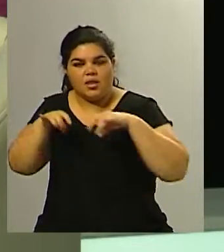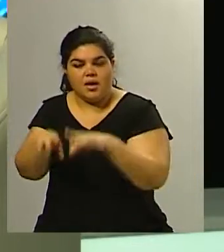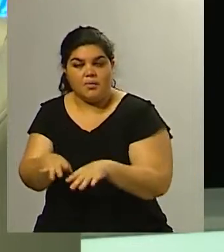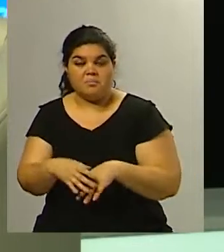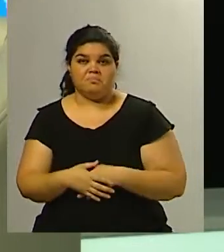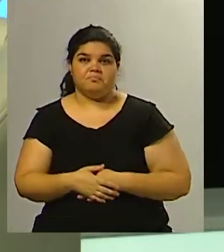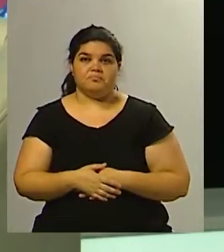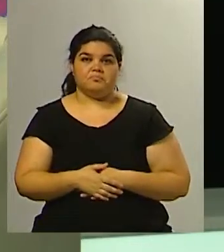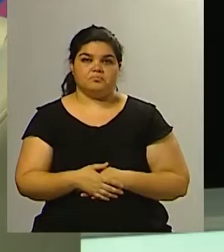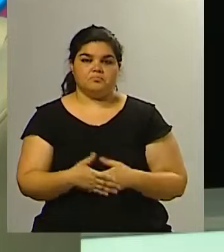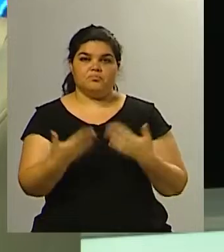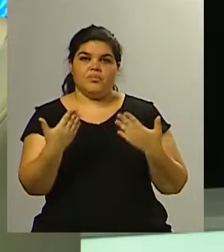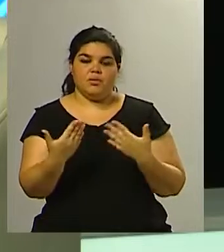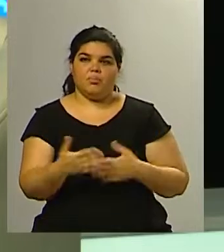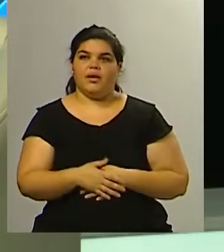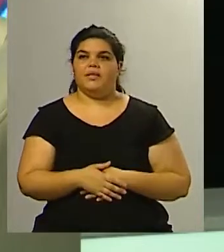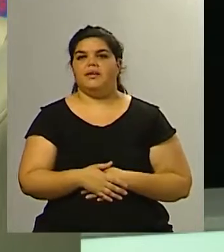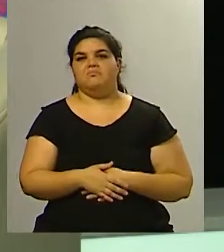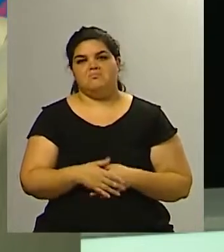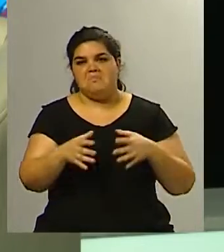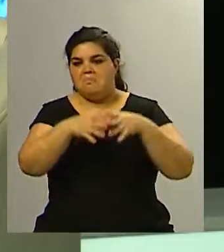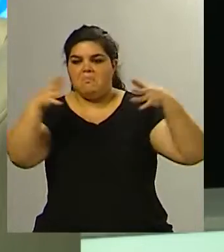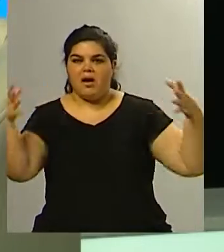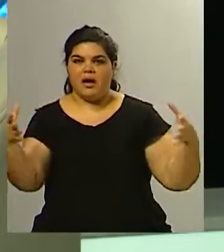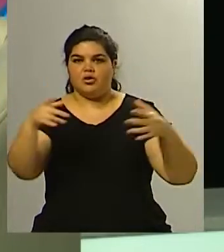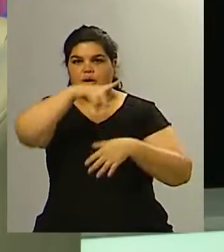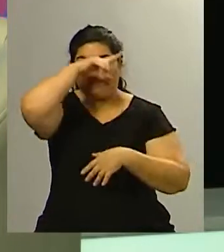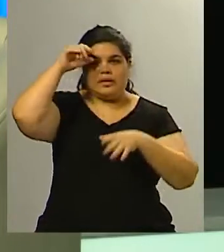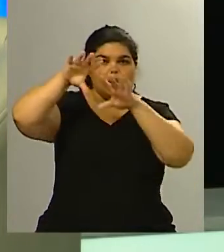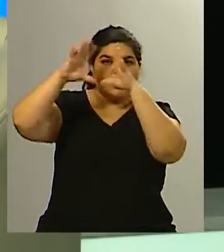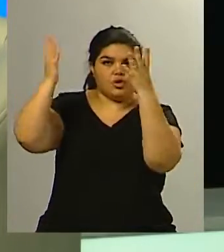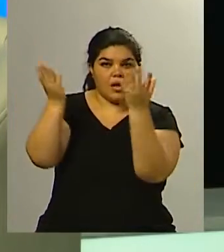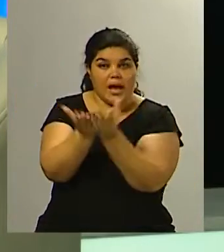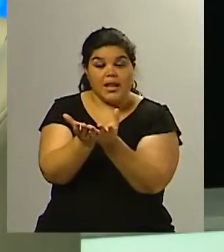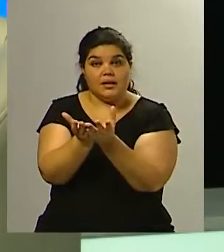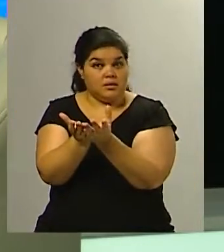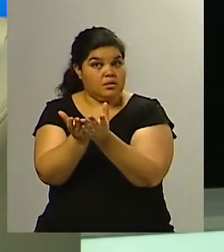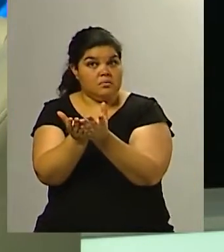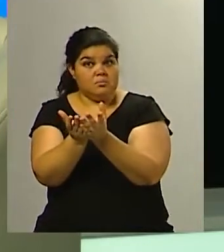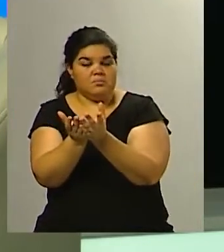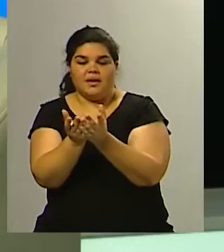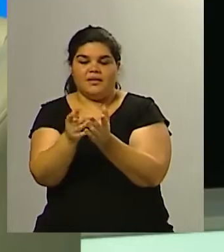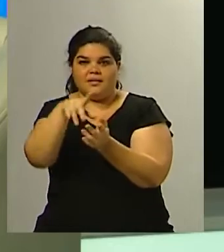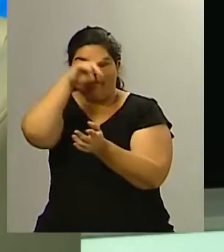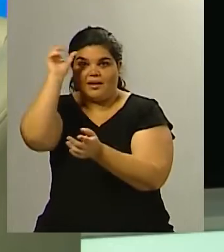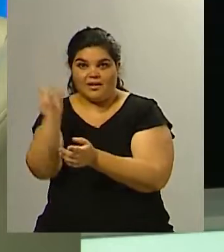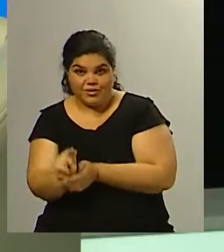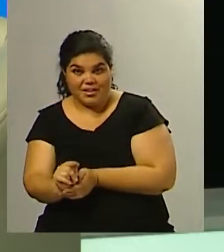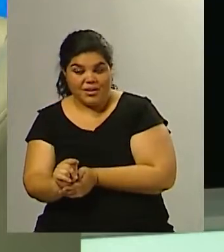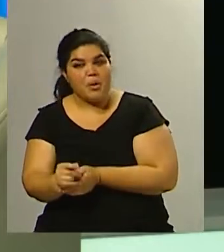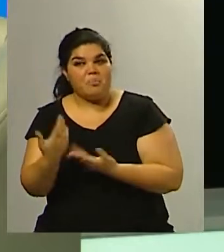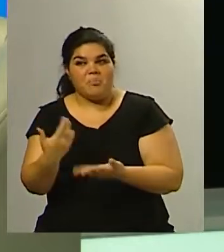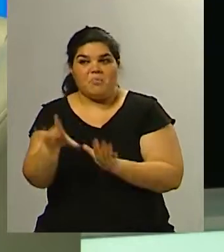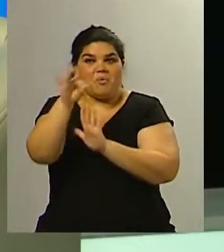en general, los operativos macros o los internacionales, todos esos datos son datos que son muy importantes